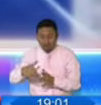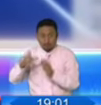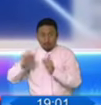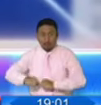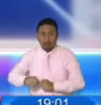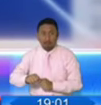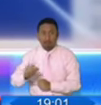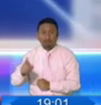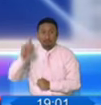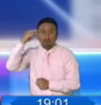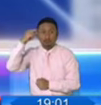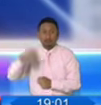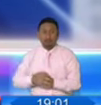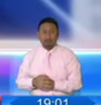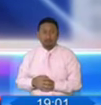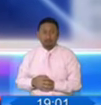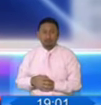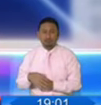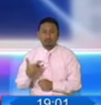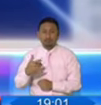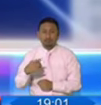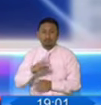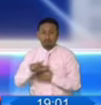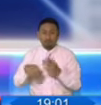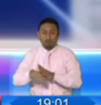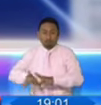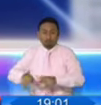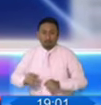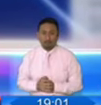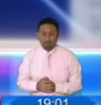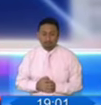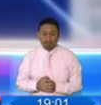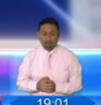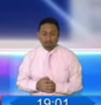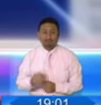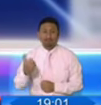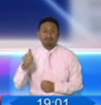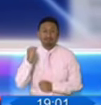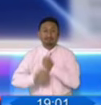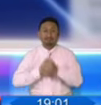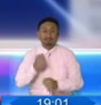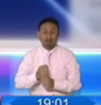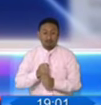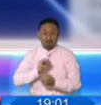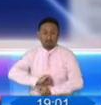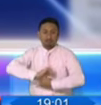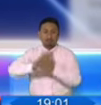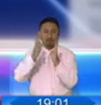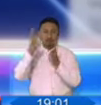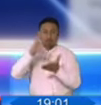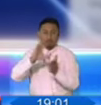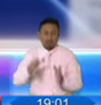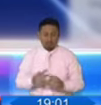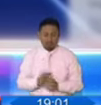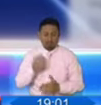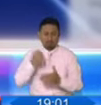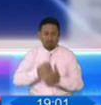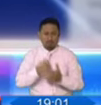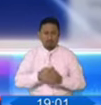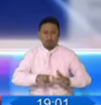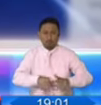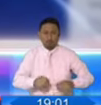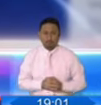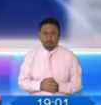para que un gobierno entero sea corrupto. Durante 10 años la Revolución Ciudadana combatió la